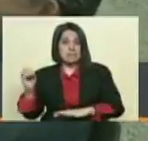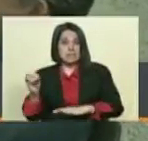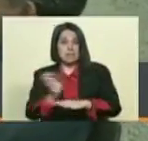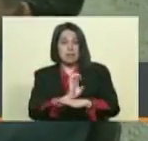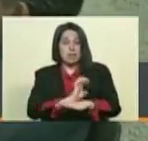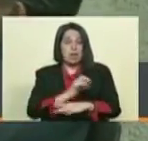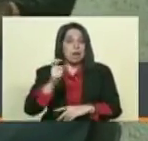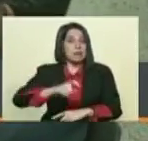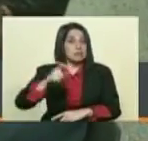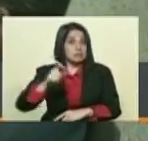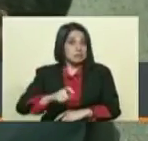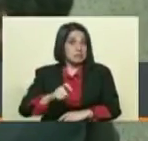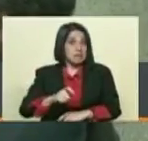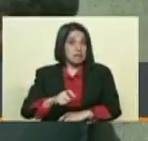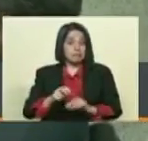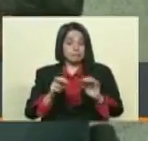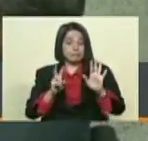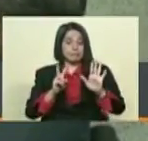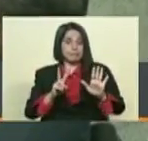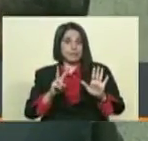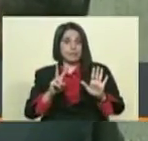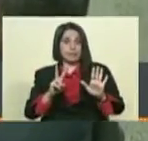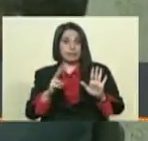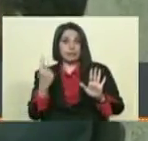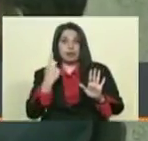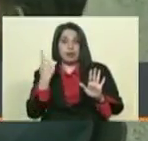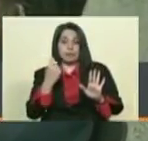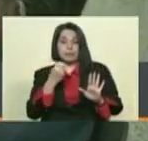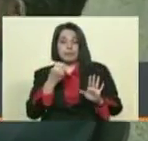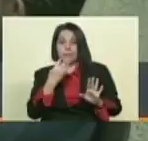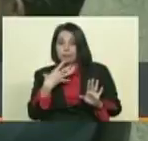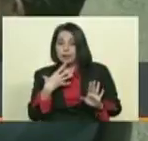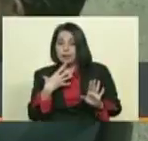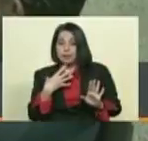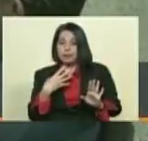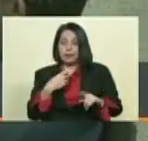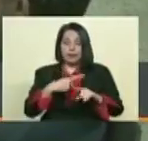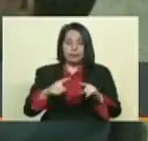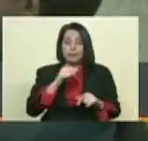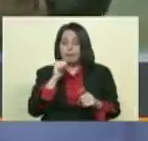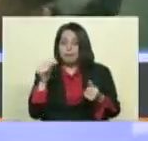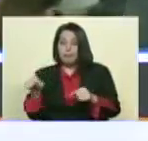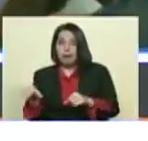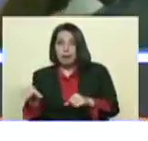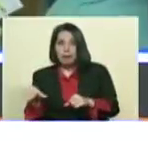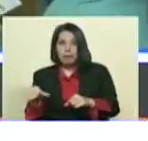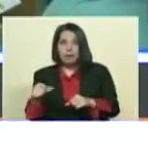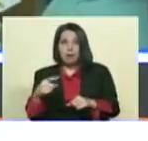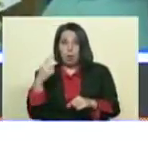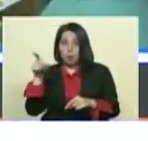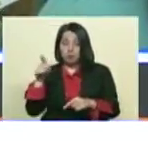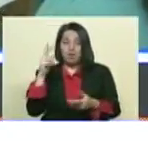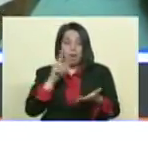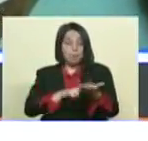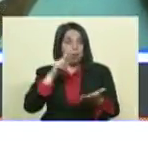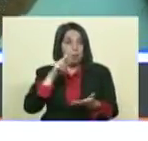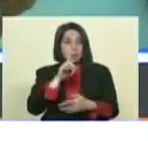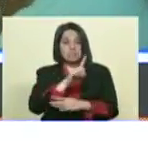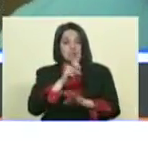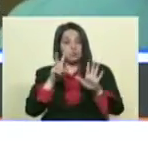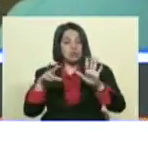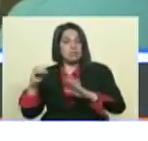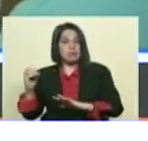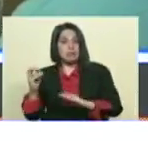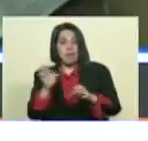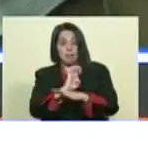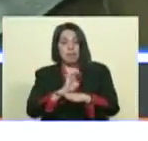la gestión anterior nos dejó 7 patrullas funcionando. Gracias a los recursos que usted ha aprobado, estamos en estos momentos recuperando 170